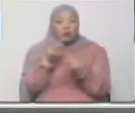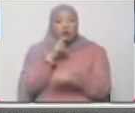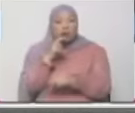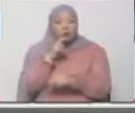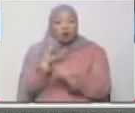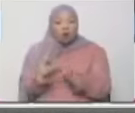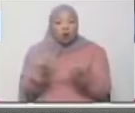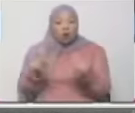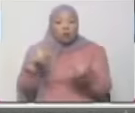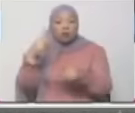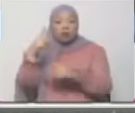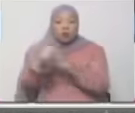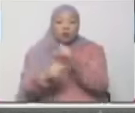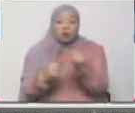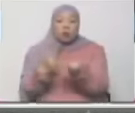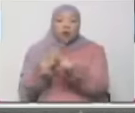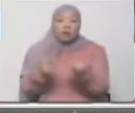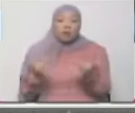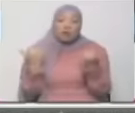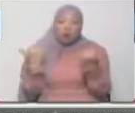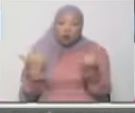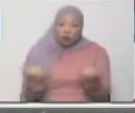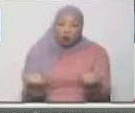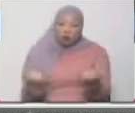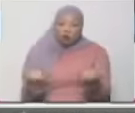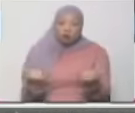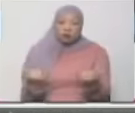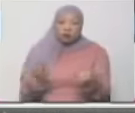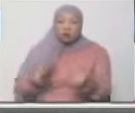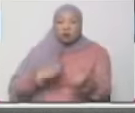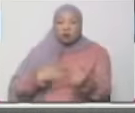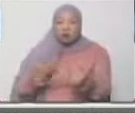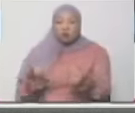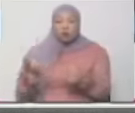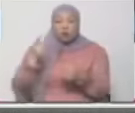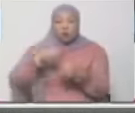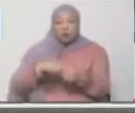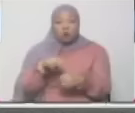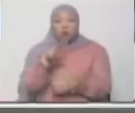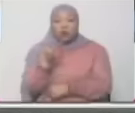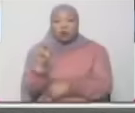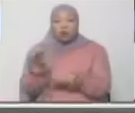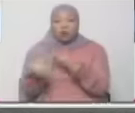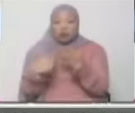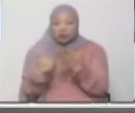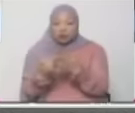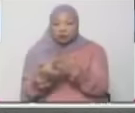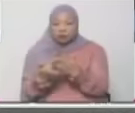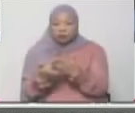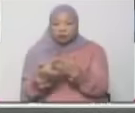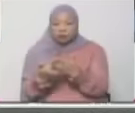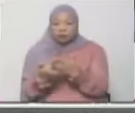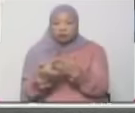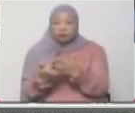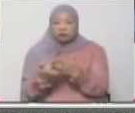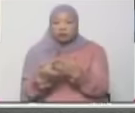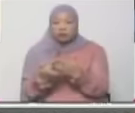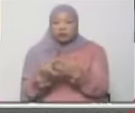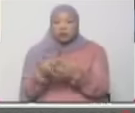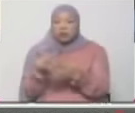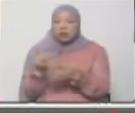Twitter. Pero esta generación que pudiéramos englobar desde los 20 hasta los, ¿qué?